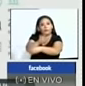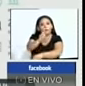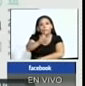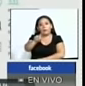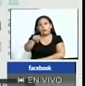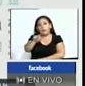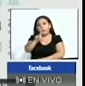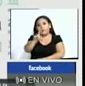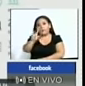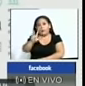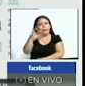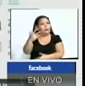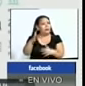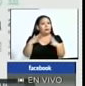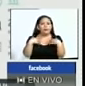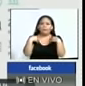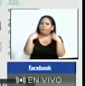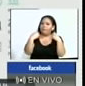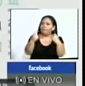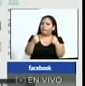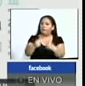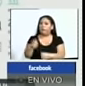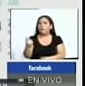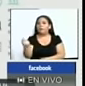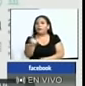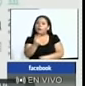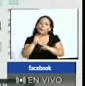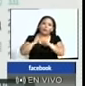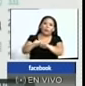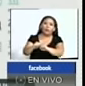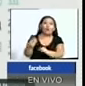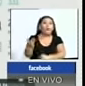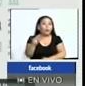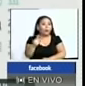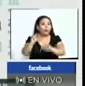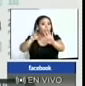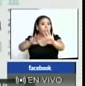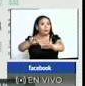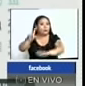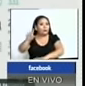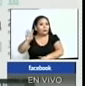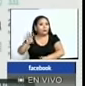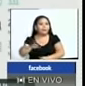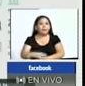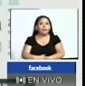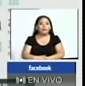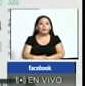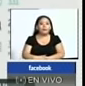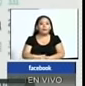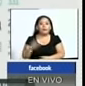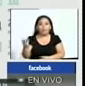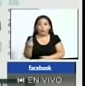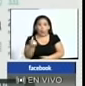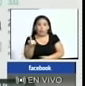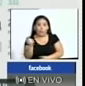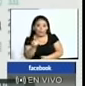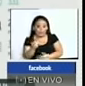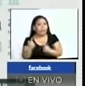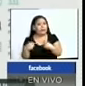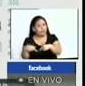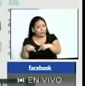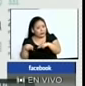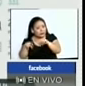22.113 personas se han recuperado de la enfermedad. El número de fallecidos ha llegado ya a 814. Y el número de casos activos, es